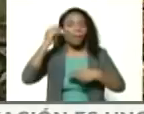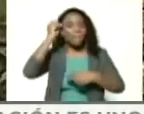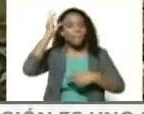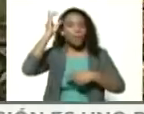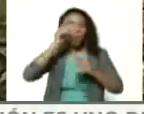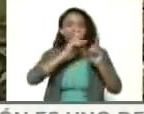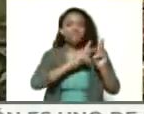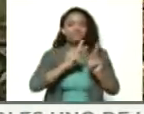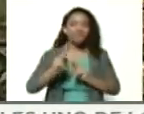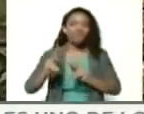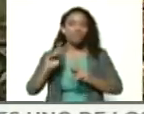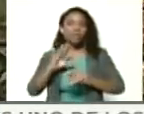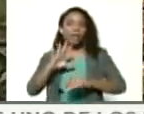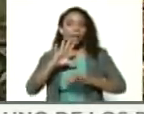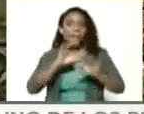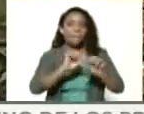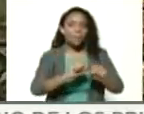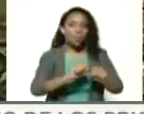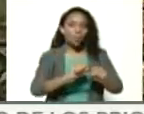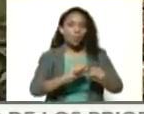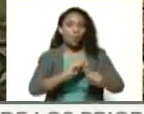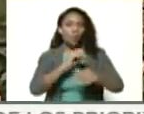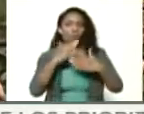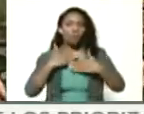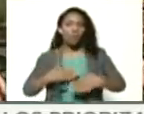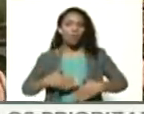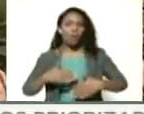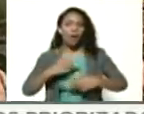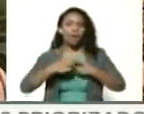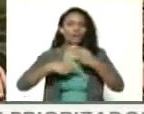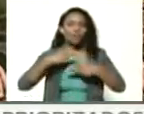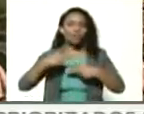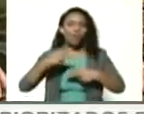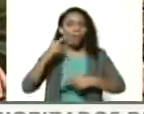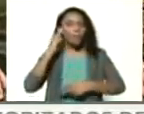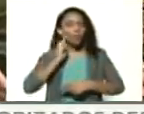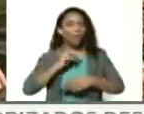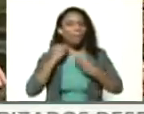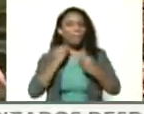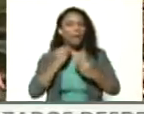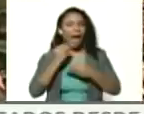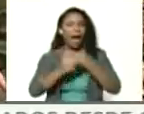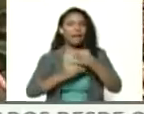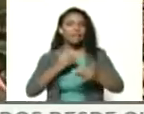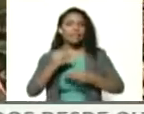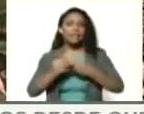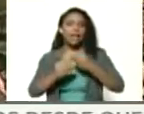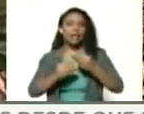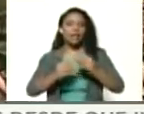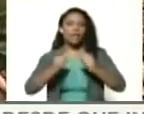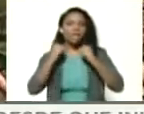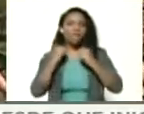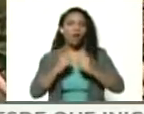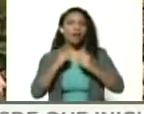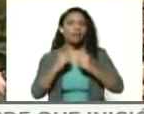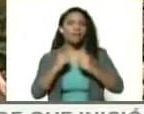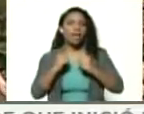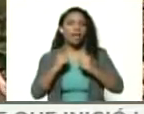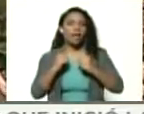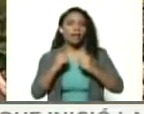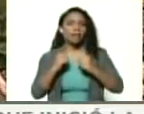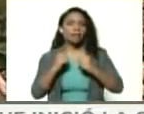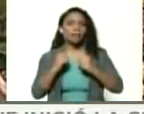organizativa que agarró, tomó cuerpo en la Revolución Bolivariana, bueno, para consolidarse, hacerse fuerte, hacerse un